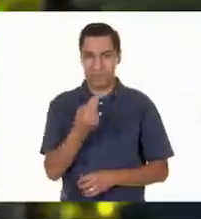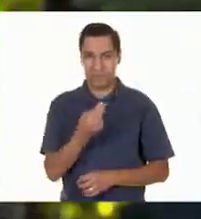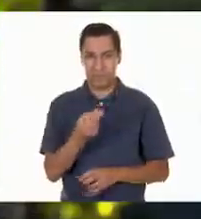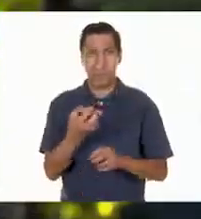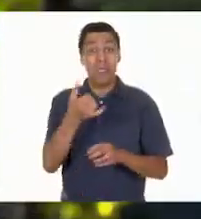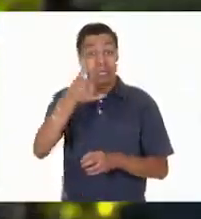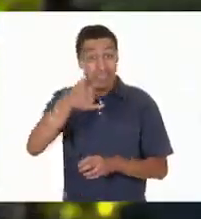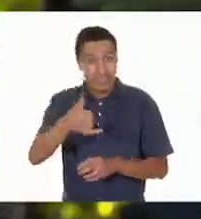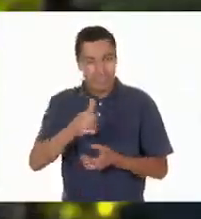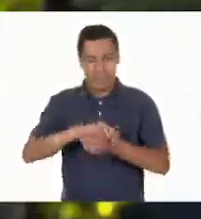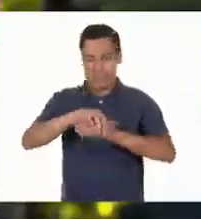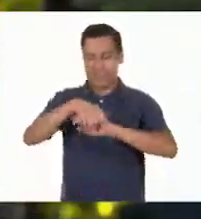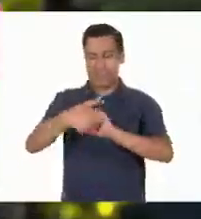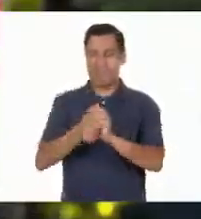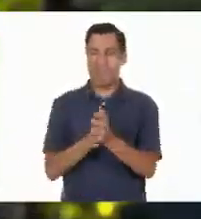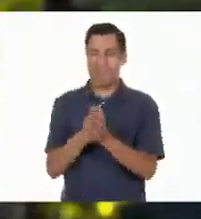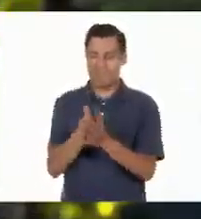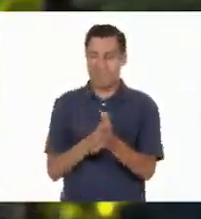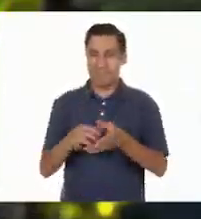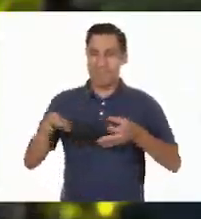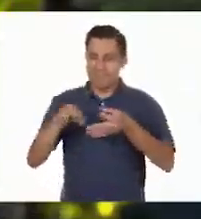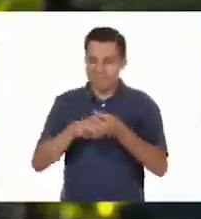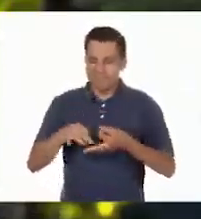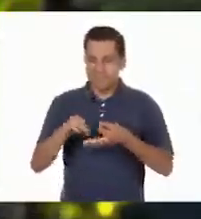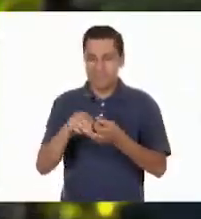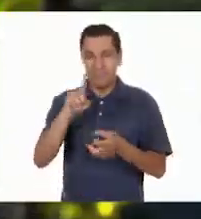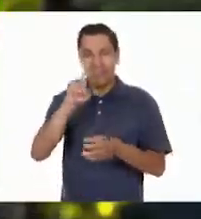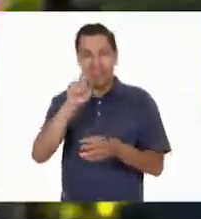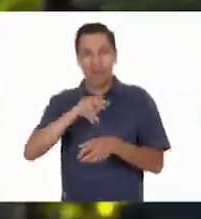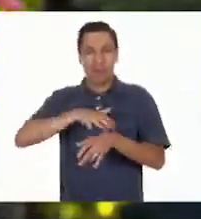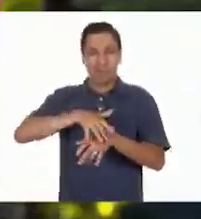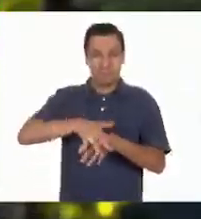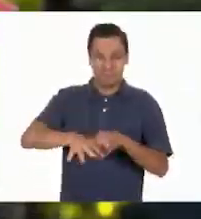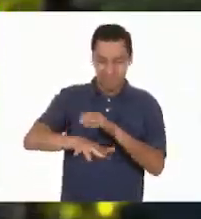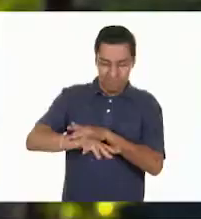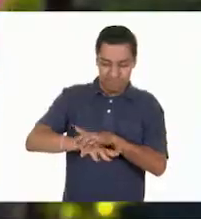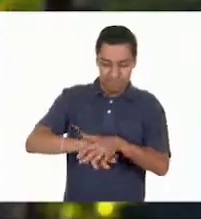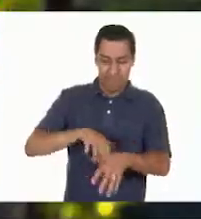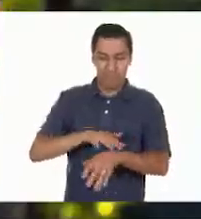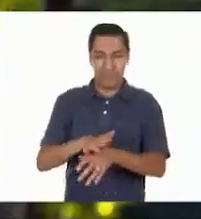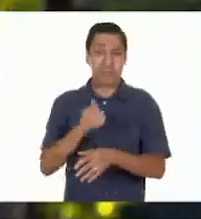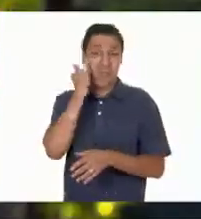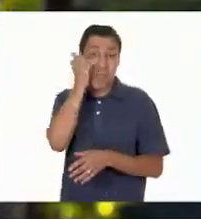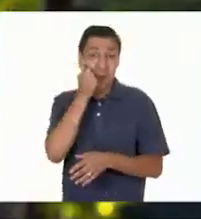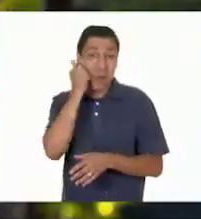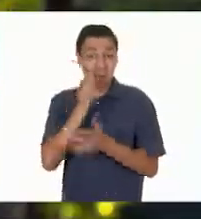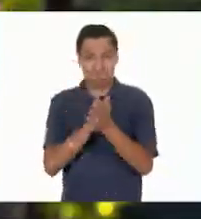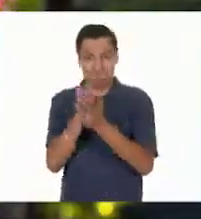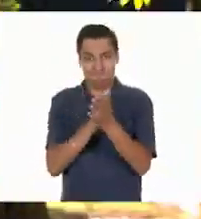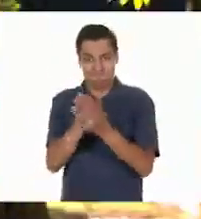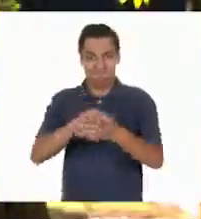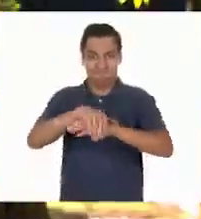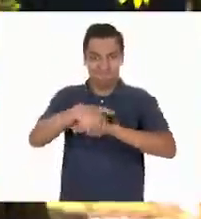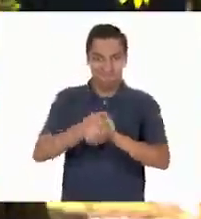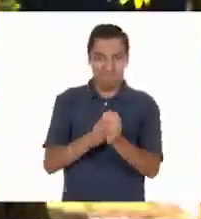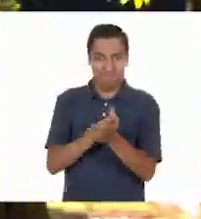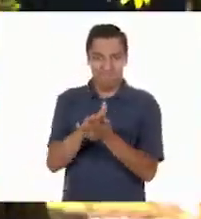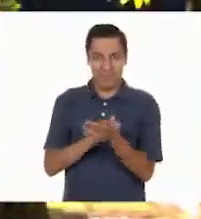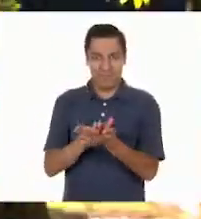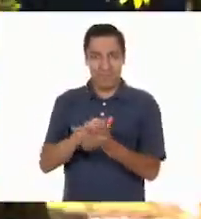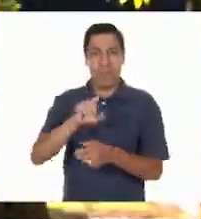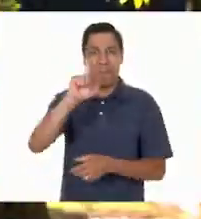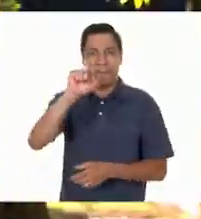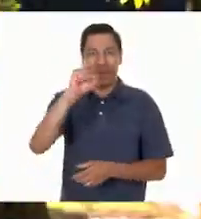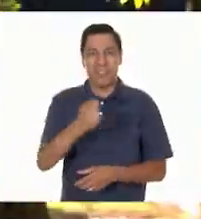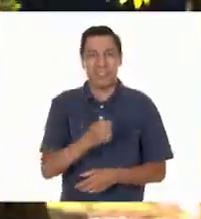lava tus manos frecuentemente con agua y con jabón por lo menos durante 20 segundos ahora es